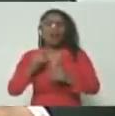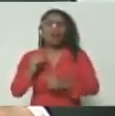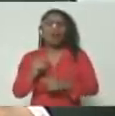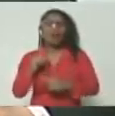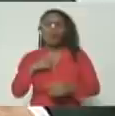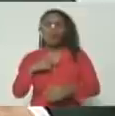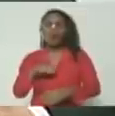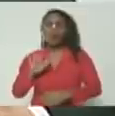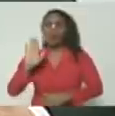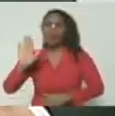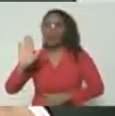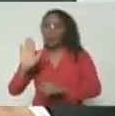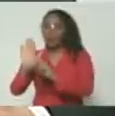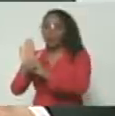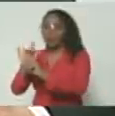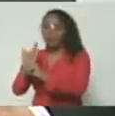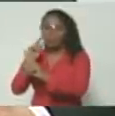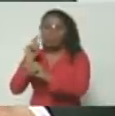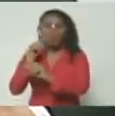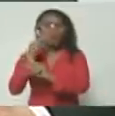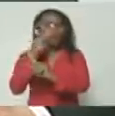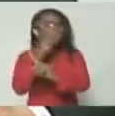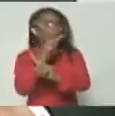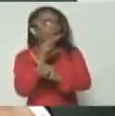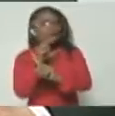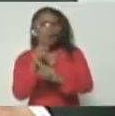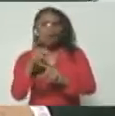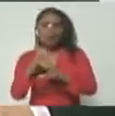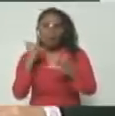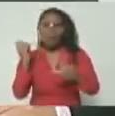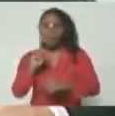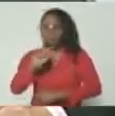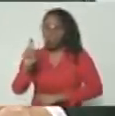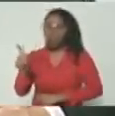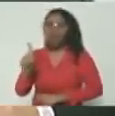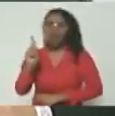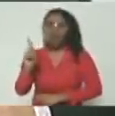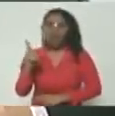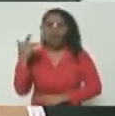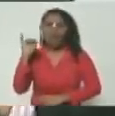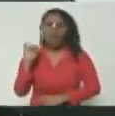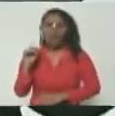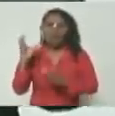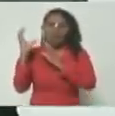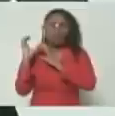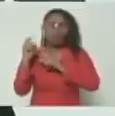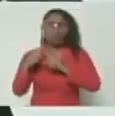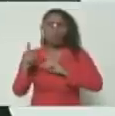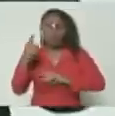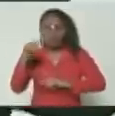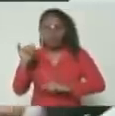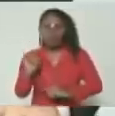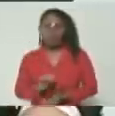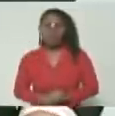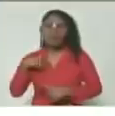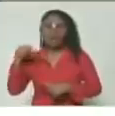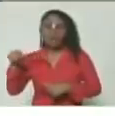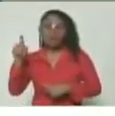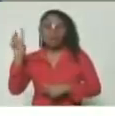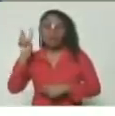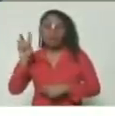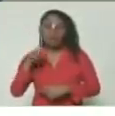lo paran en un carrito, en una camioneta para pasajero? Pregúntele. Uno tiene su carro, pero el que no lo tiene. Correcto.